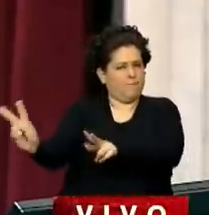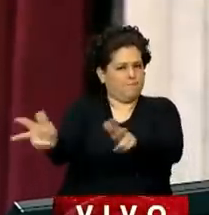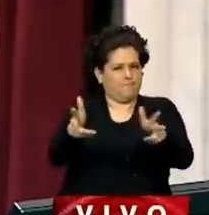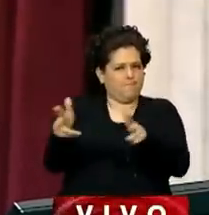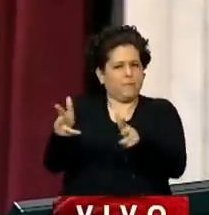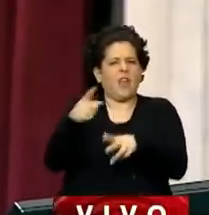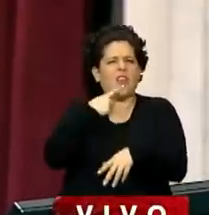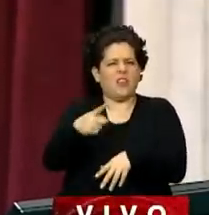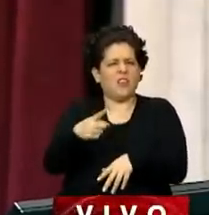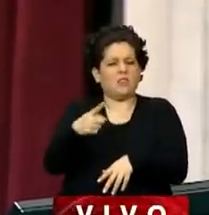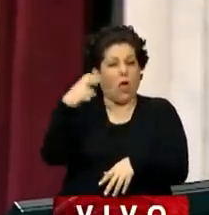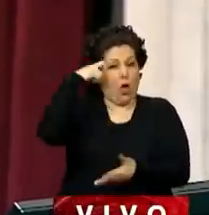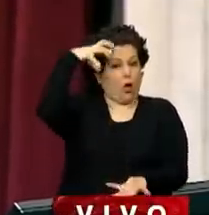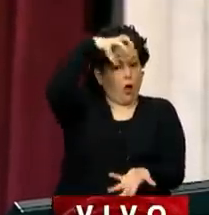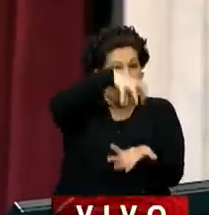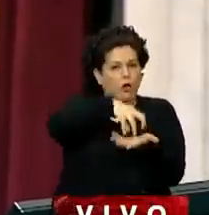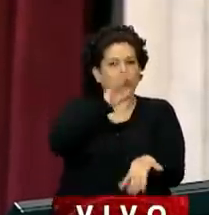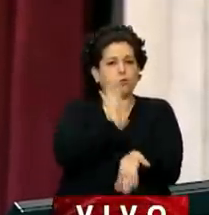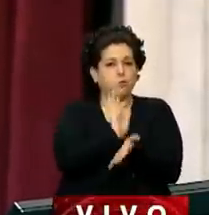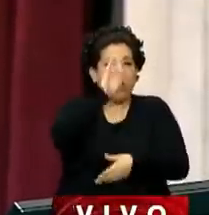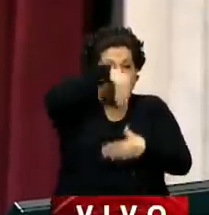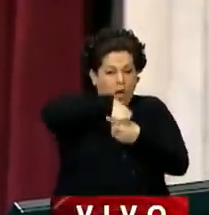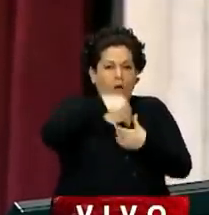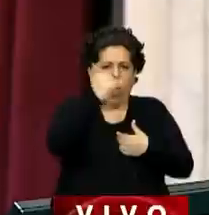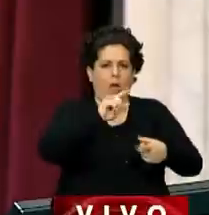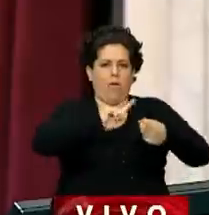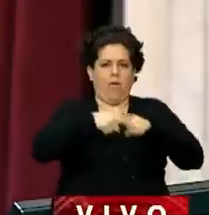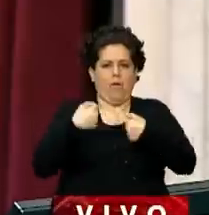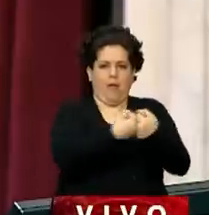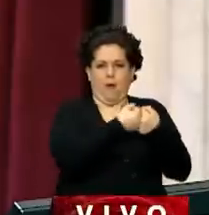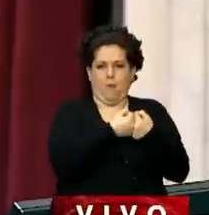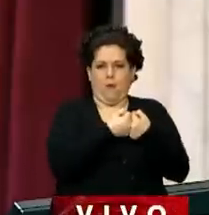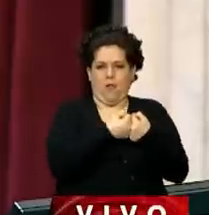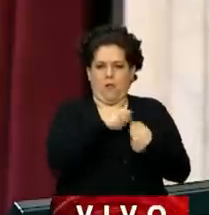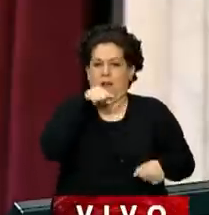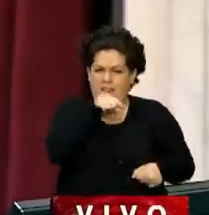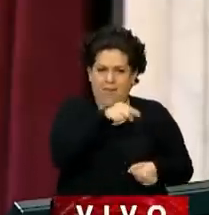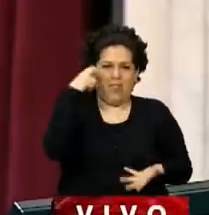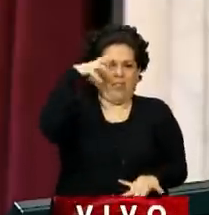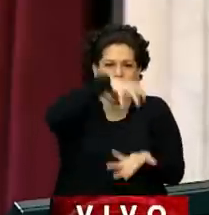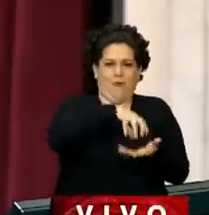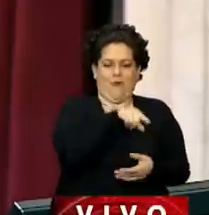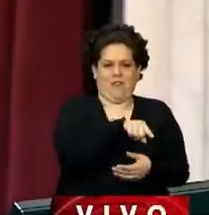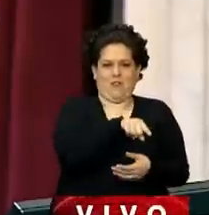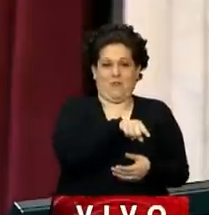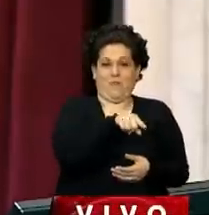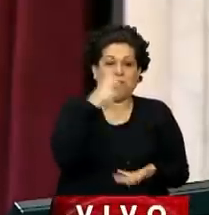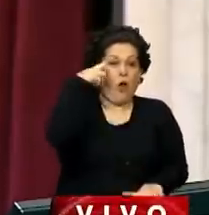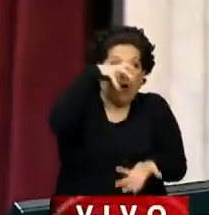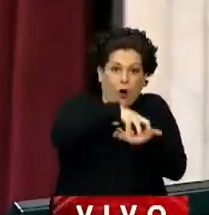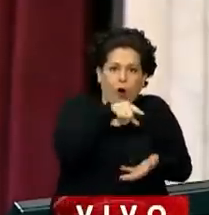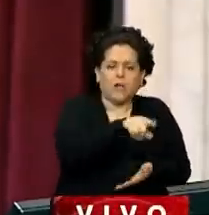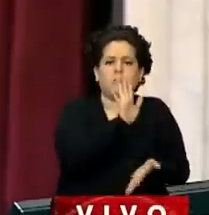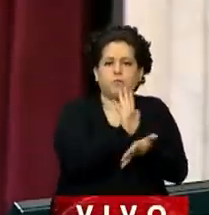que el Congreso es el ámbito de los acuerdos, que es el lugar donde las